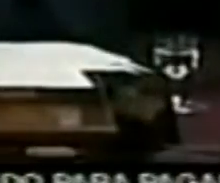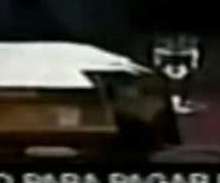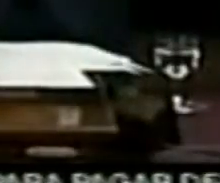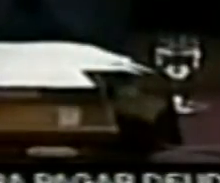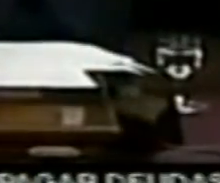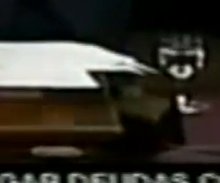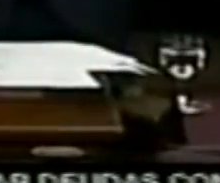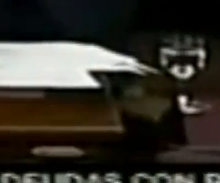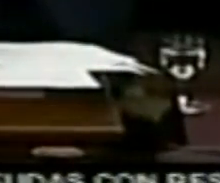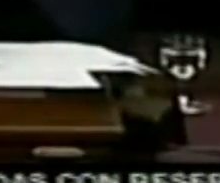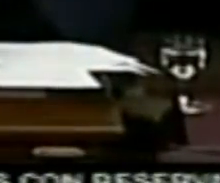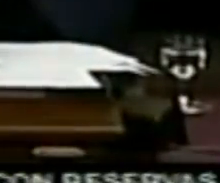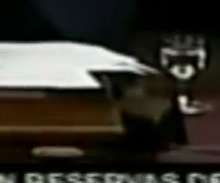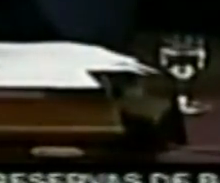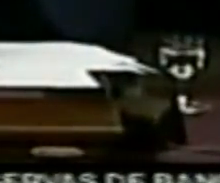del primer mandatario electo de la nación suramericana.